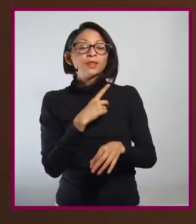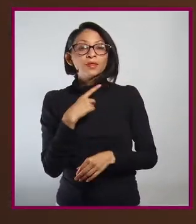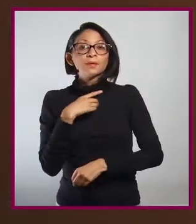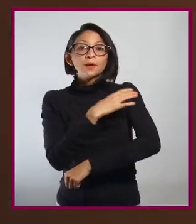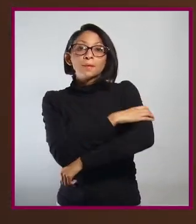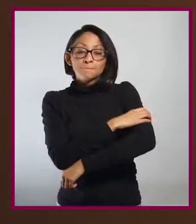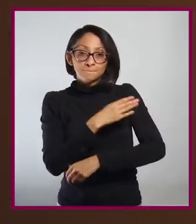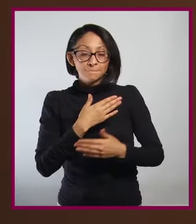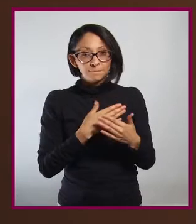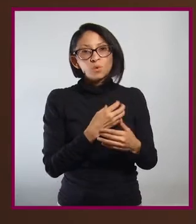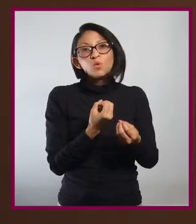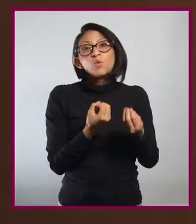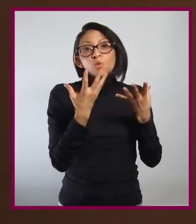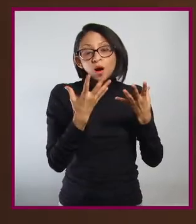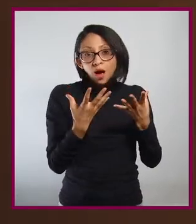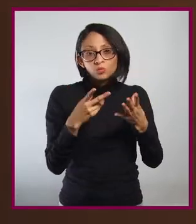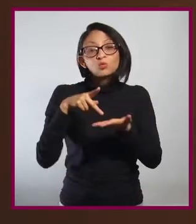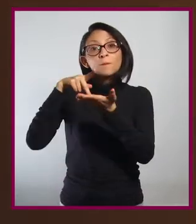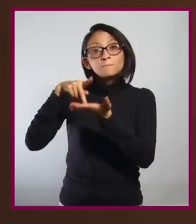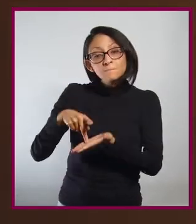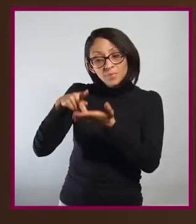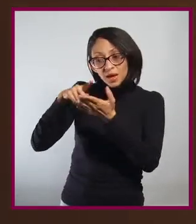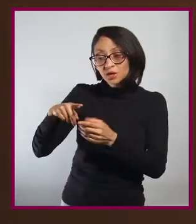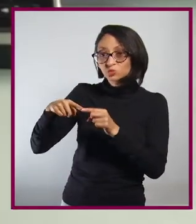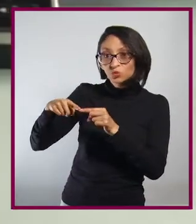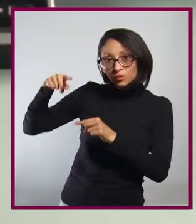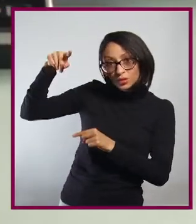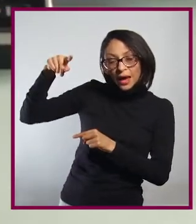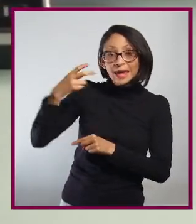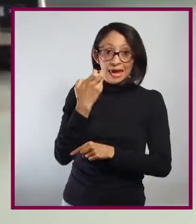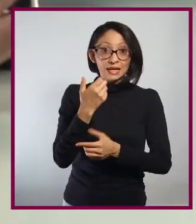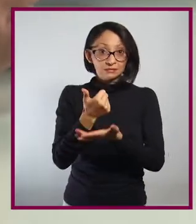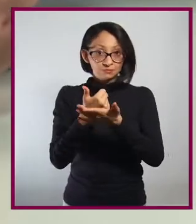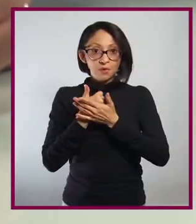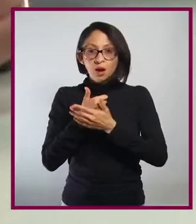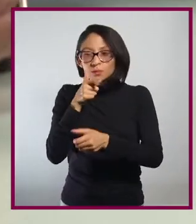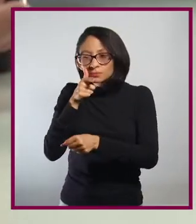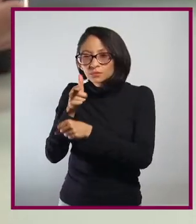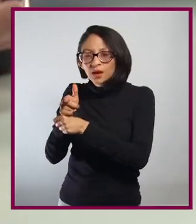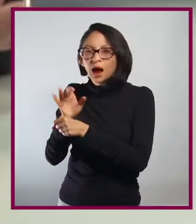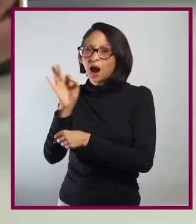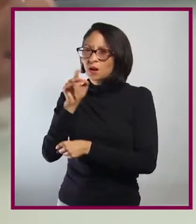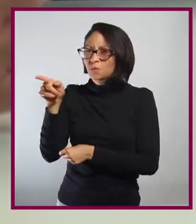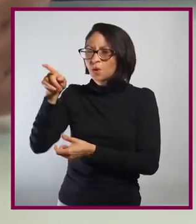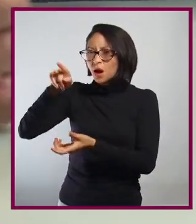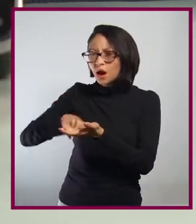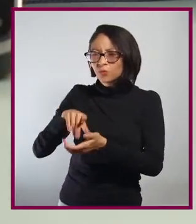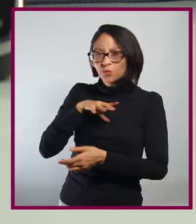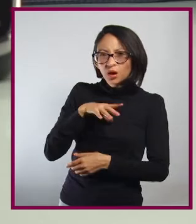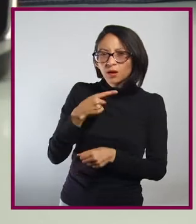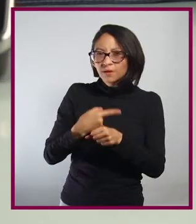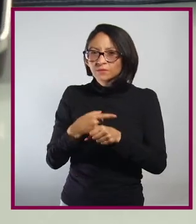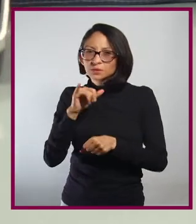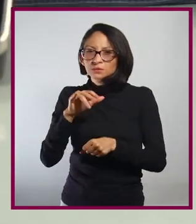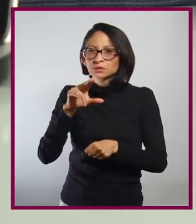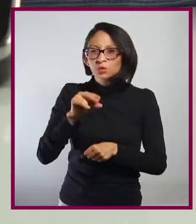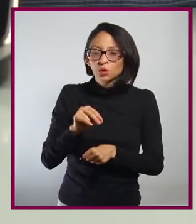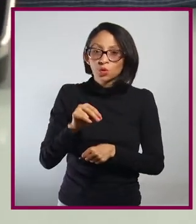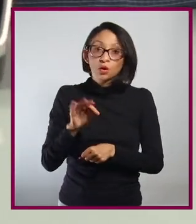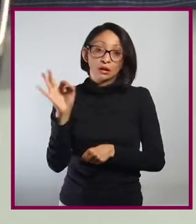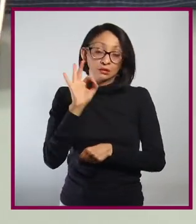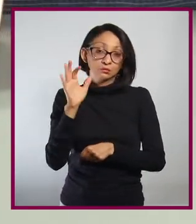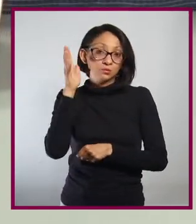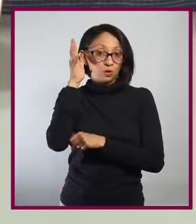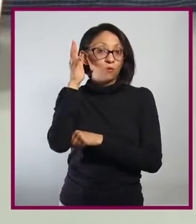el peso corporal, la talla, porque nos permiten identificar enfermedades crónicas que